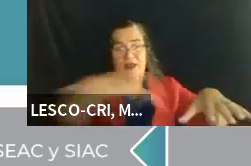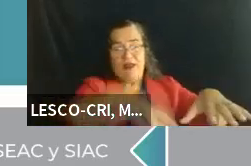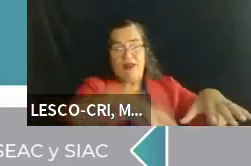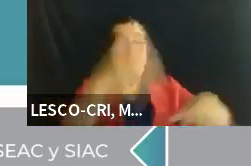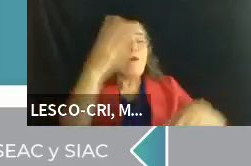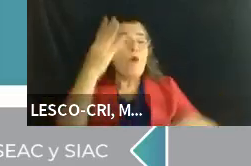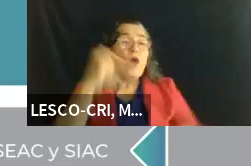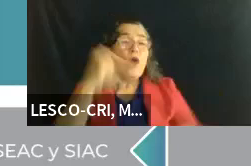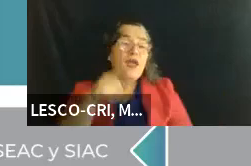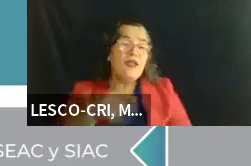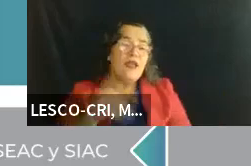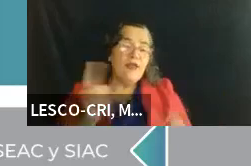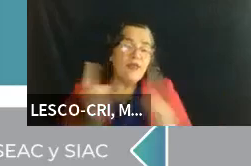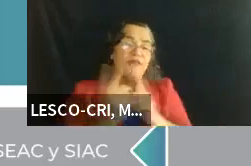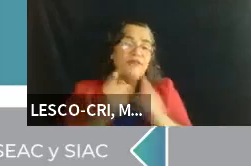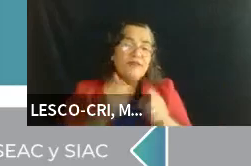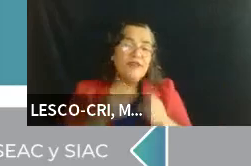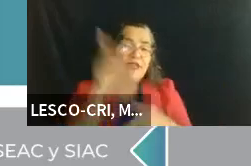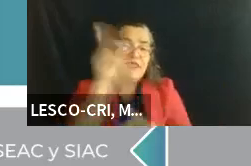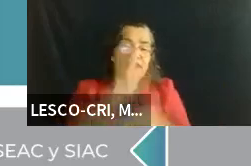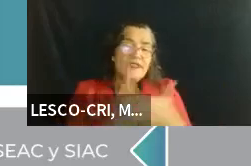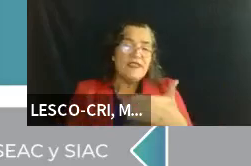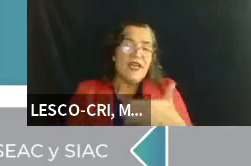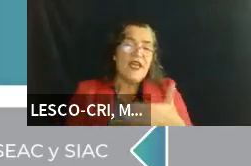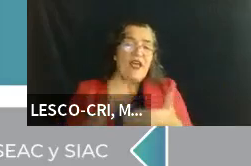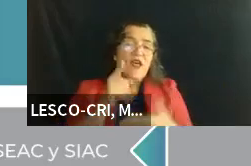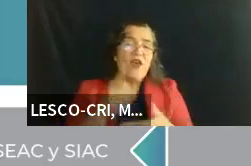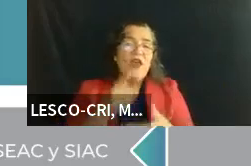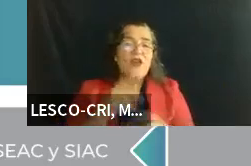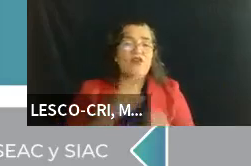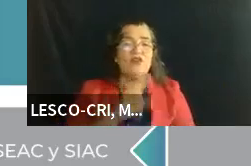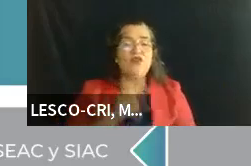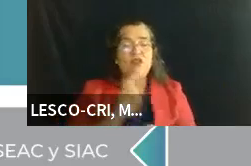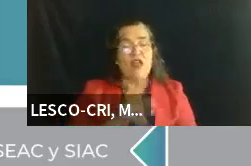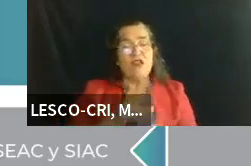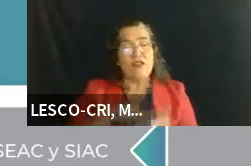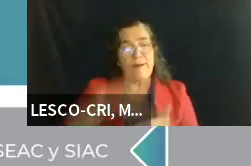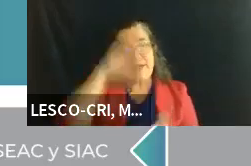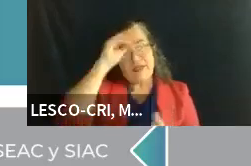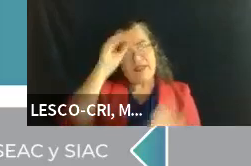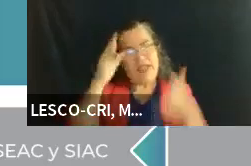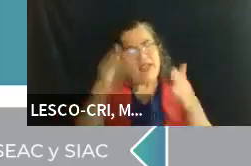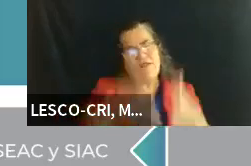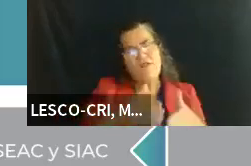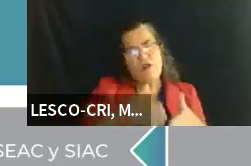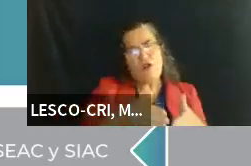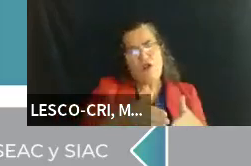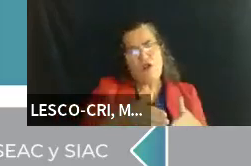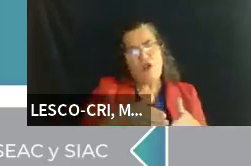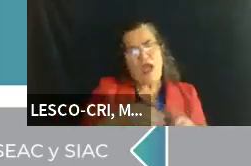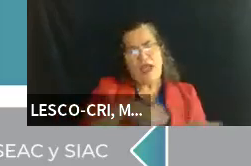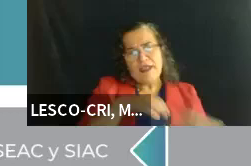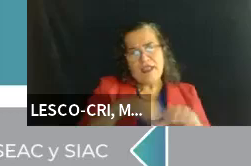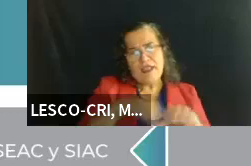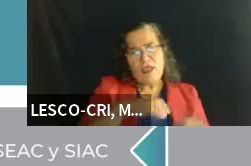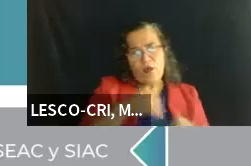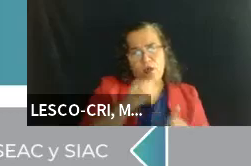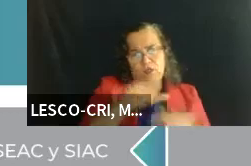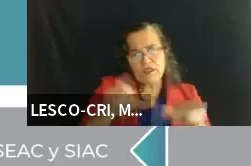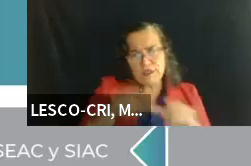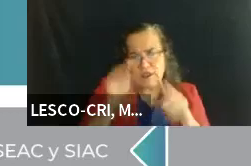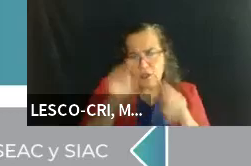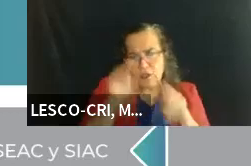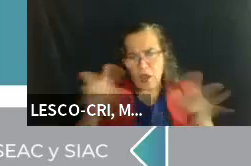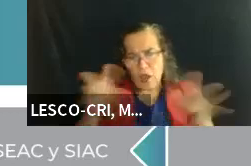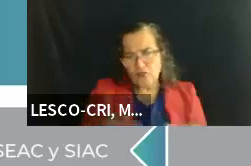deben encontrarse también diseñados con foco en los resultados de aprendizaje y con foco en un aprendizaje activo y situado. De lo contrario, todo aquello que se